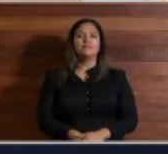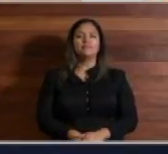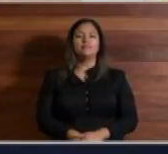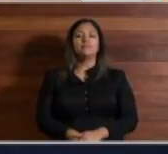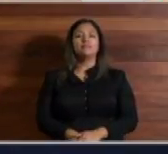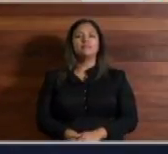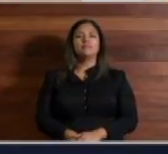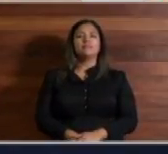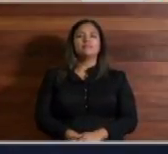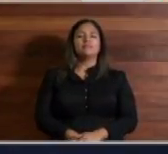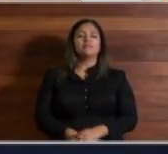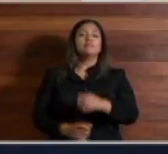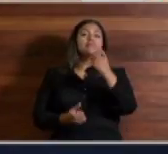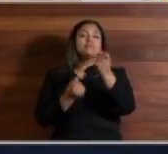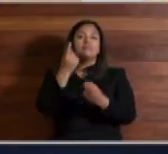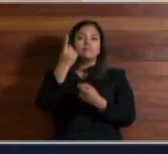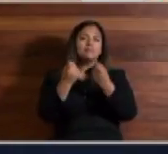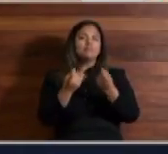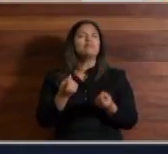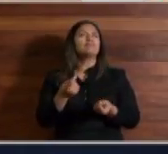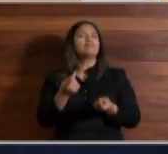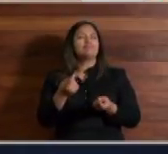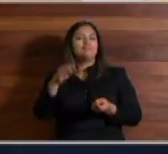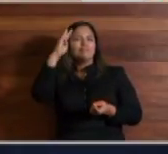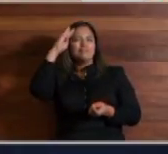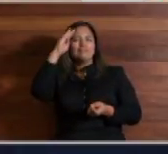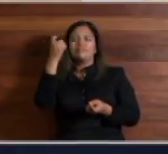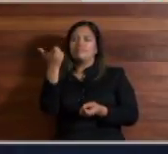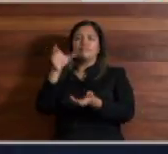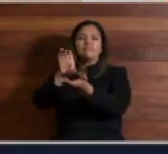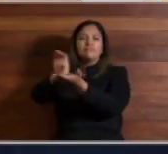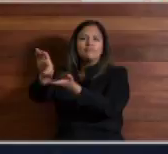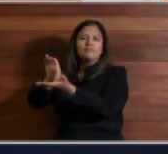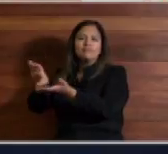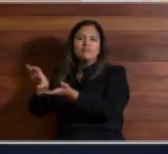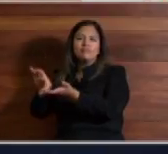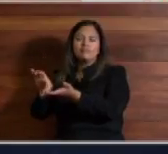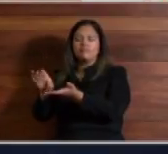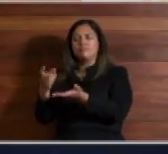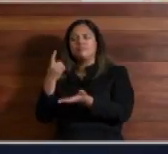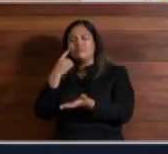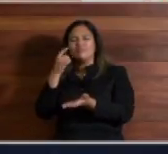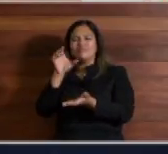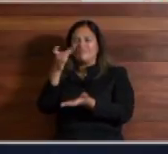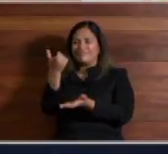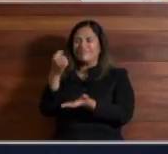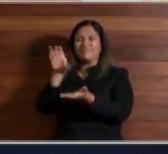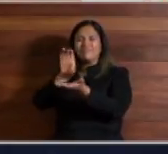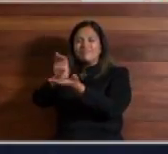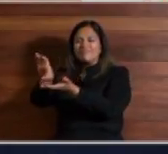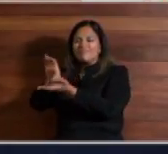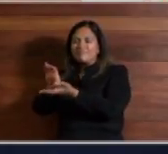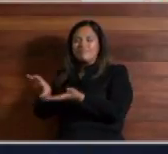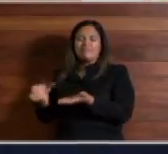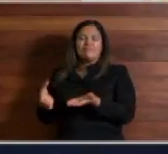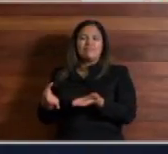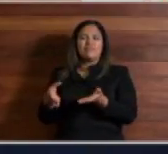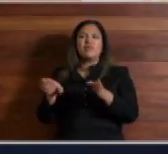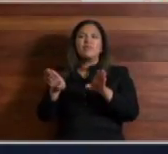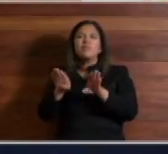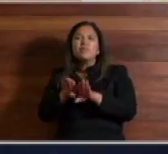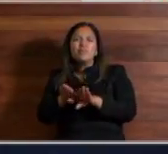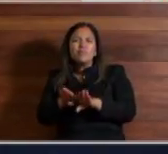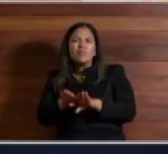Algunas reflexiones sobre el presupuesto. El presupuesto sigue siendo inercial. No ha habido